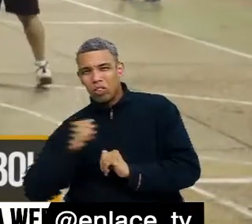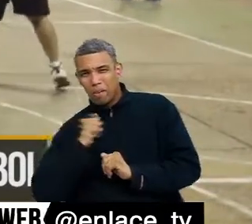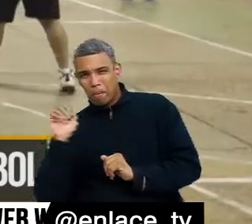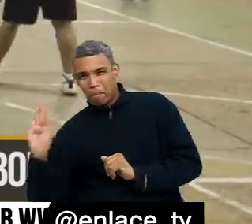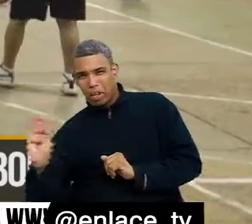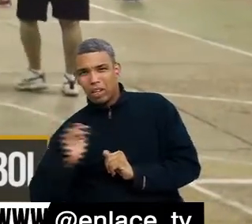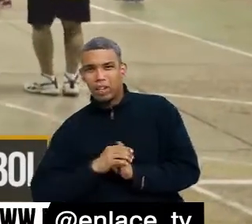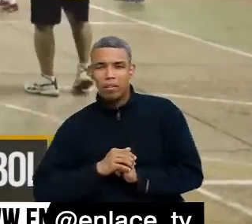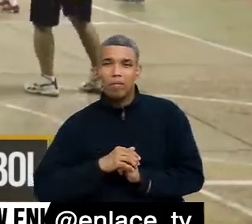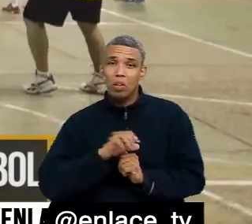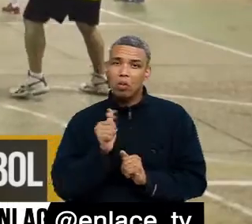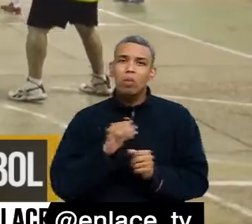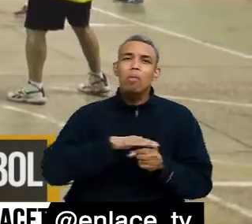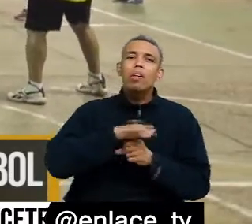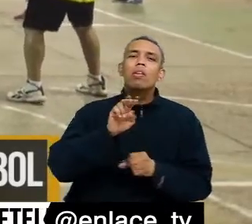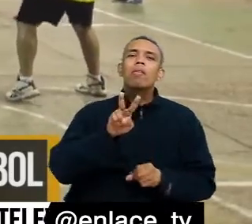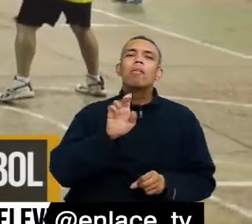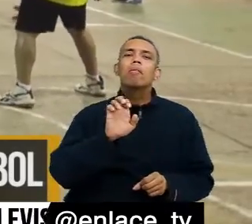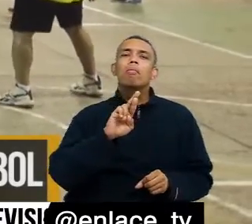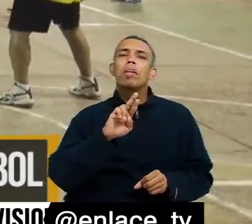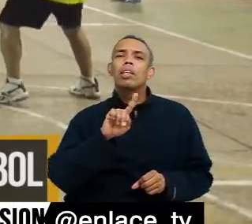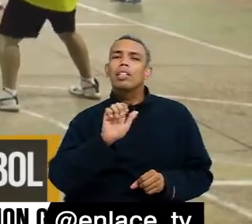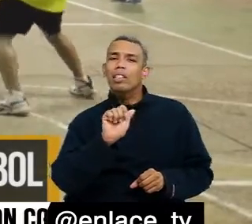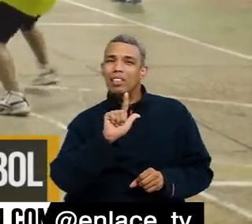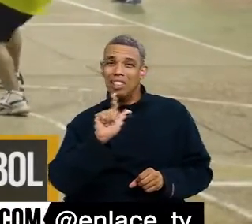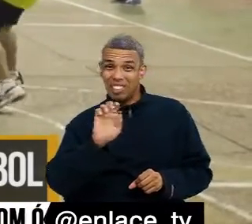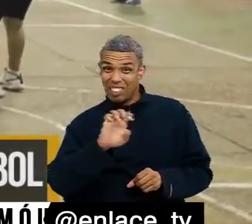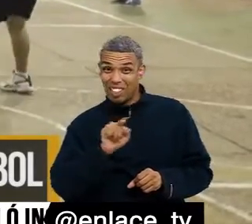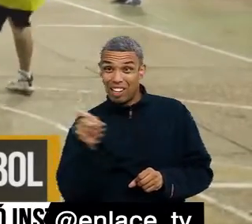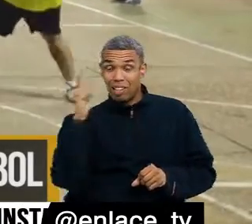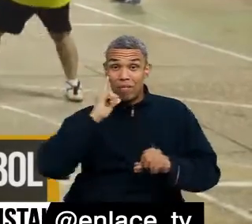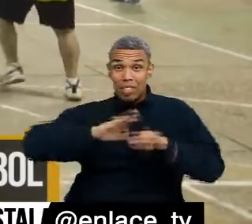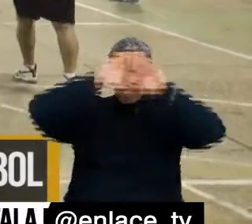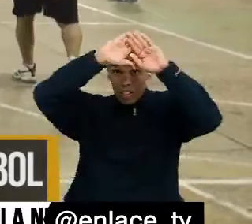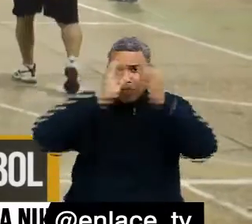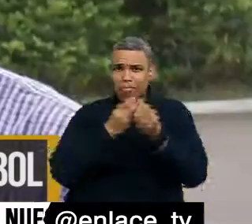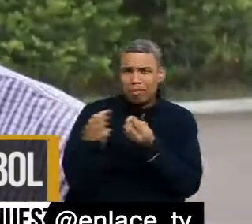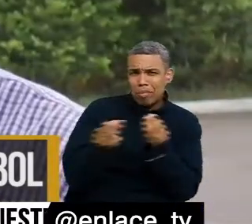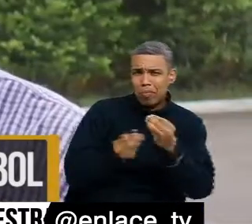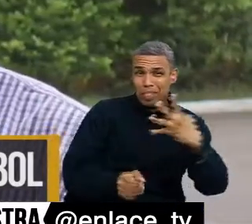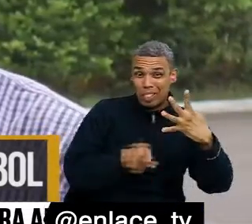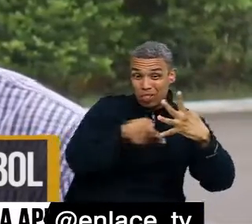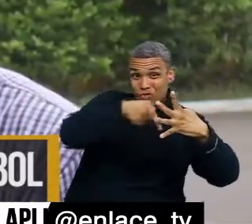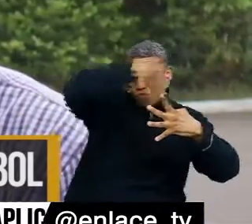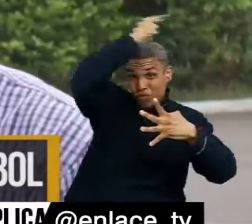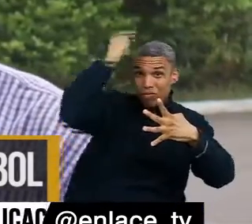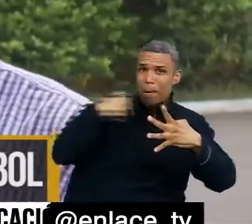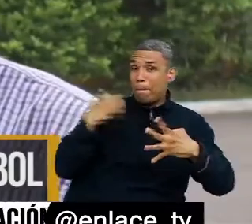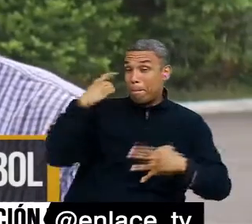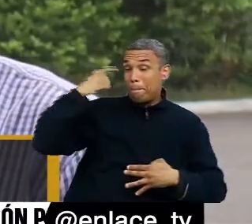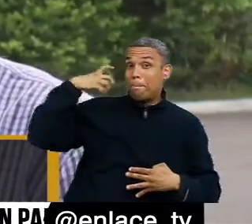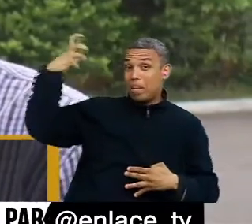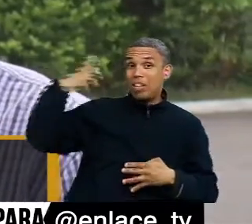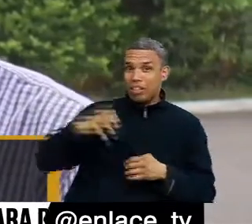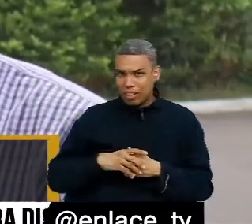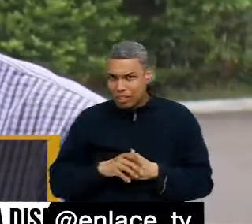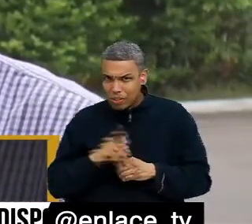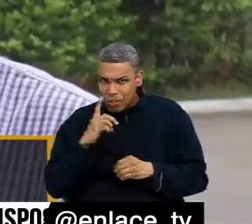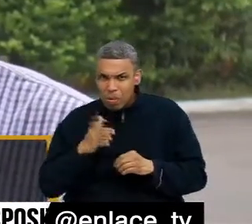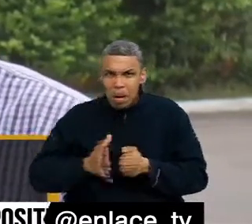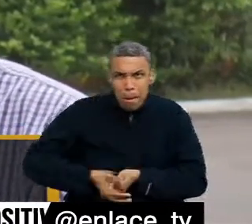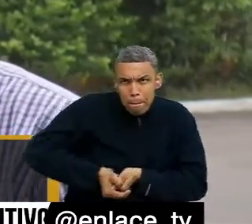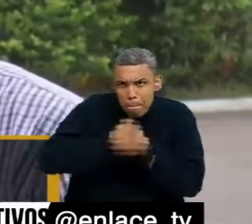niñas de Versalles, que el equipo del centro, pues obviamente son los cuatro equipos con mayor regularidad del torneo. Hay